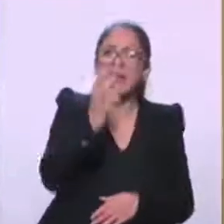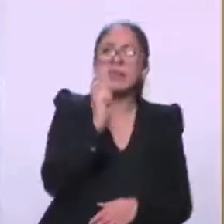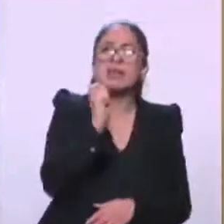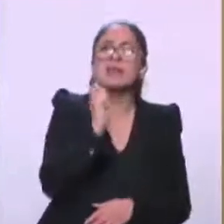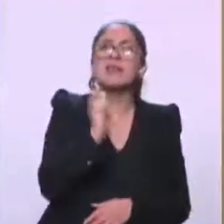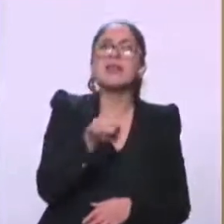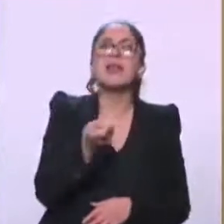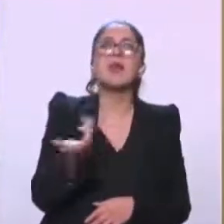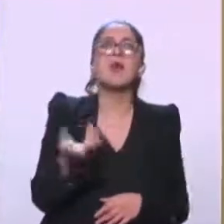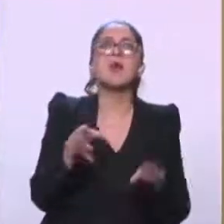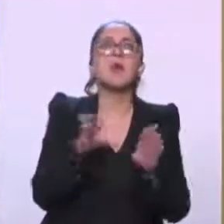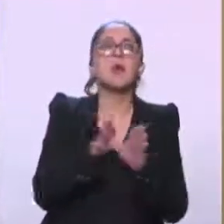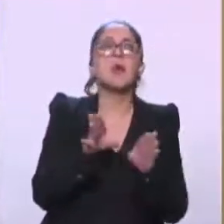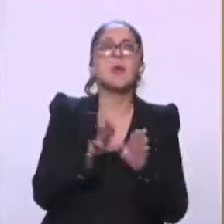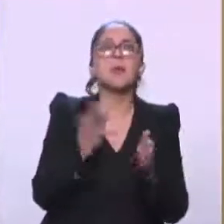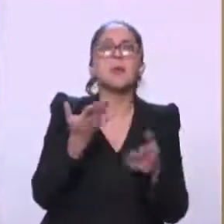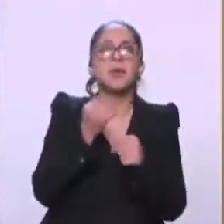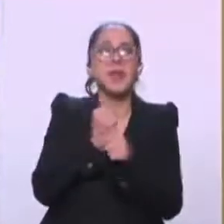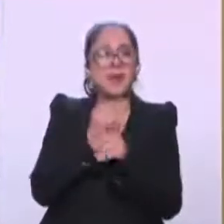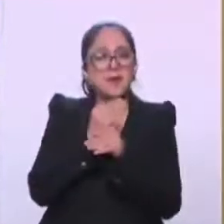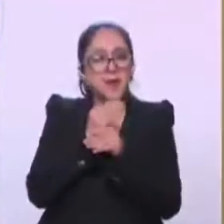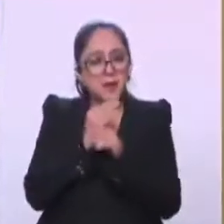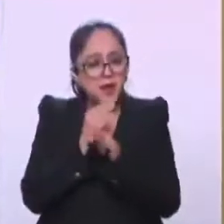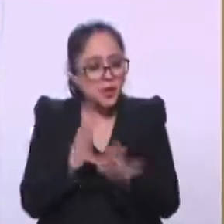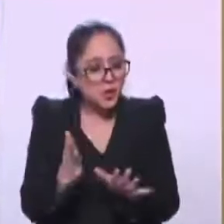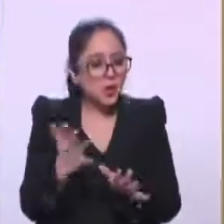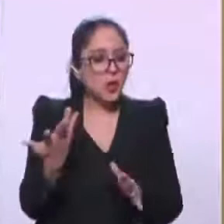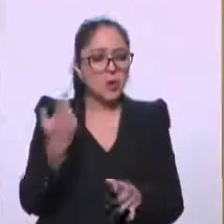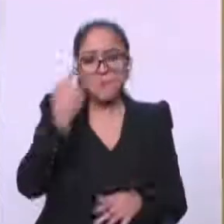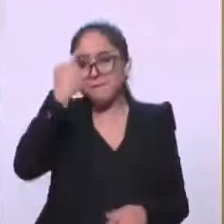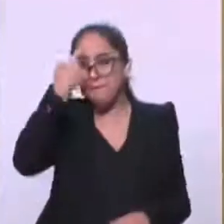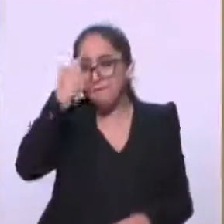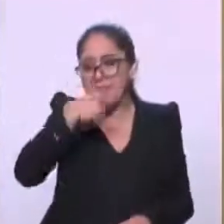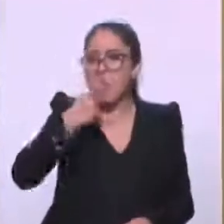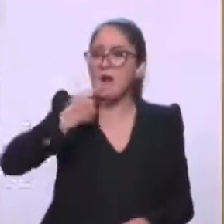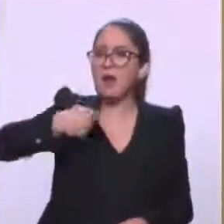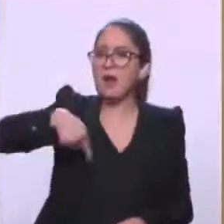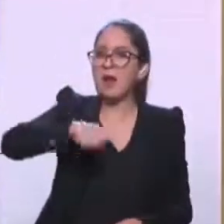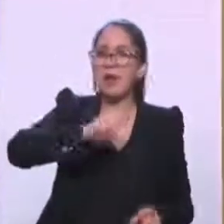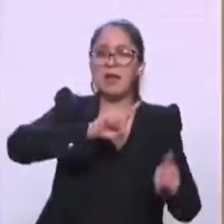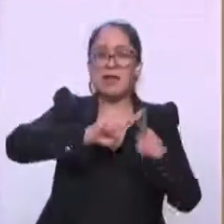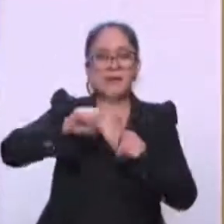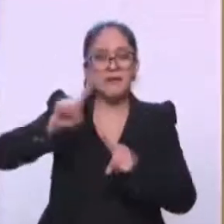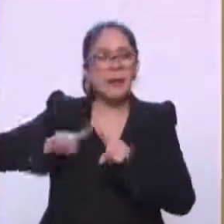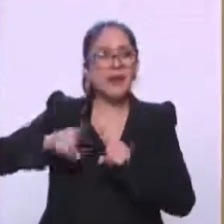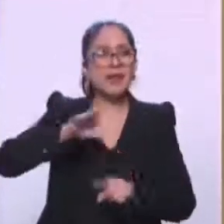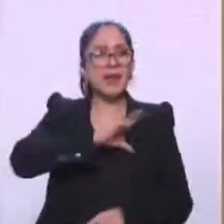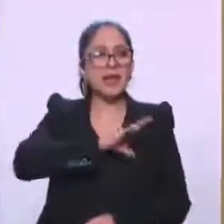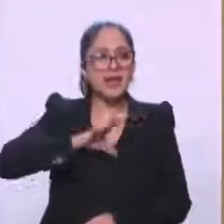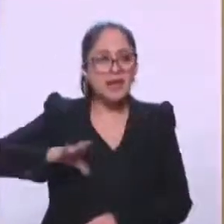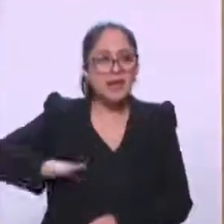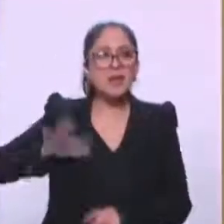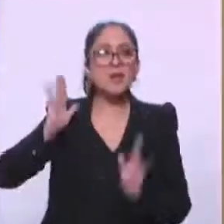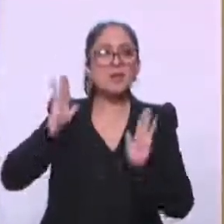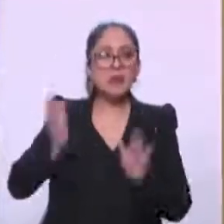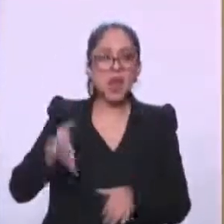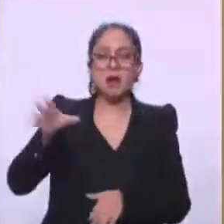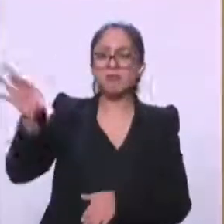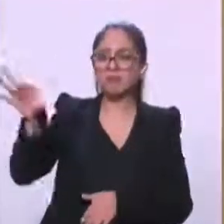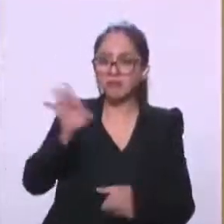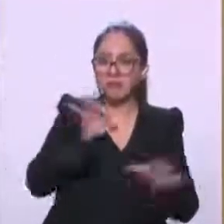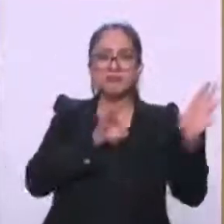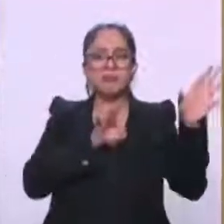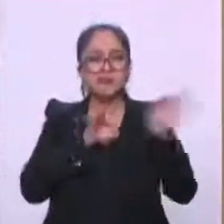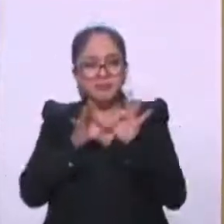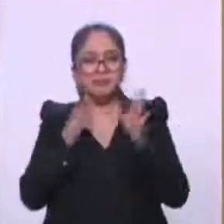información, salvo, digamos, que se haga ya con candidatos electos, si se hace con esta